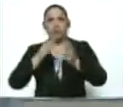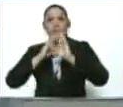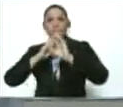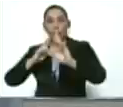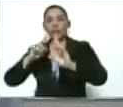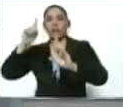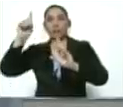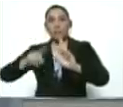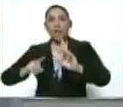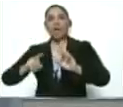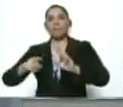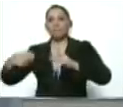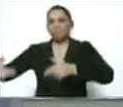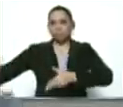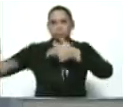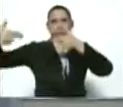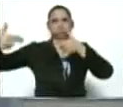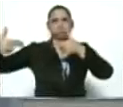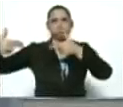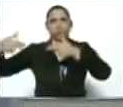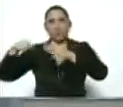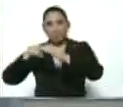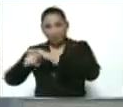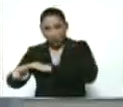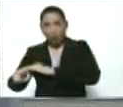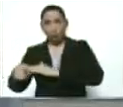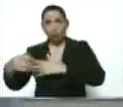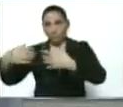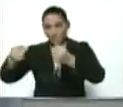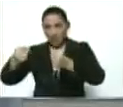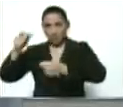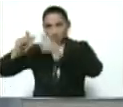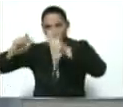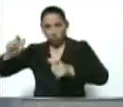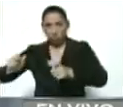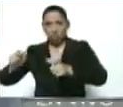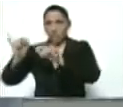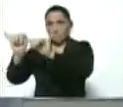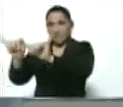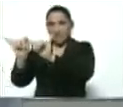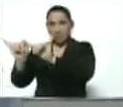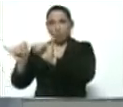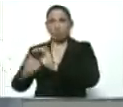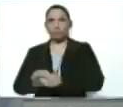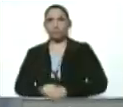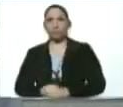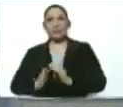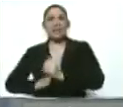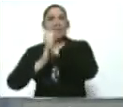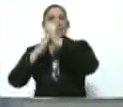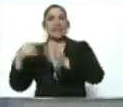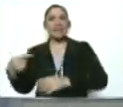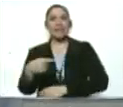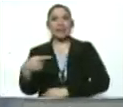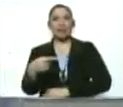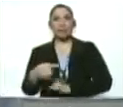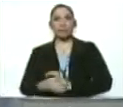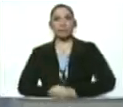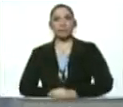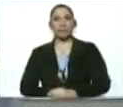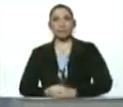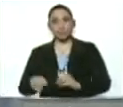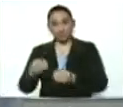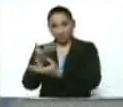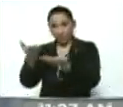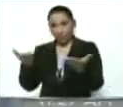por parte de internos armados, de los propios, vamos a decir, líderes negativos. Y allí